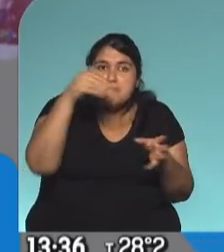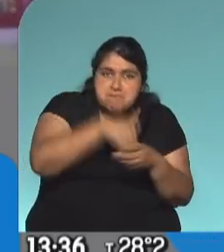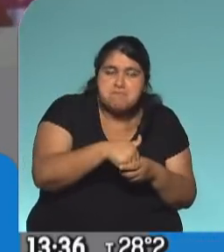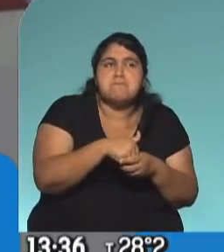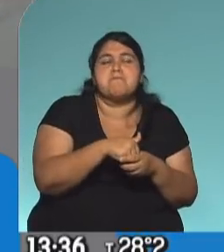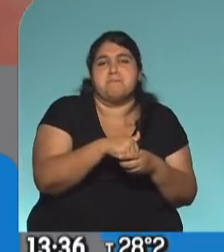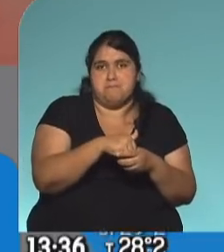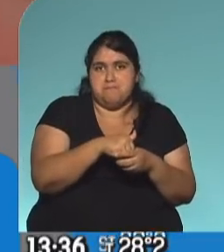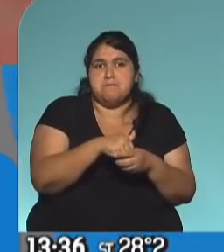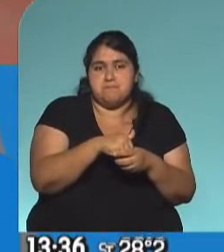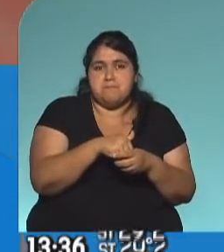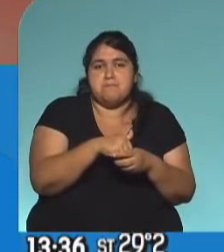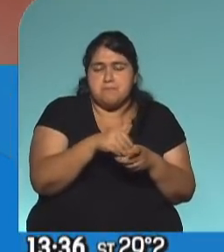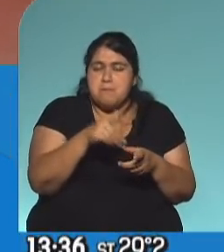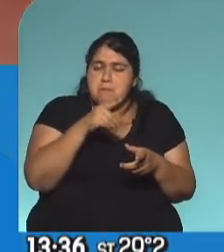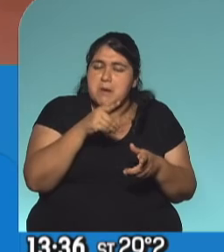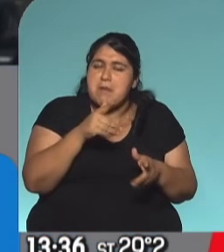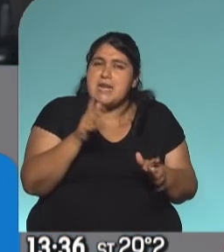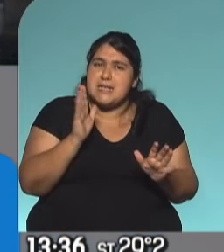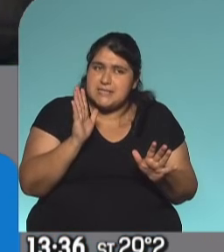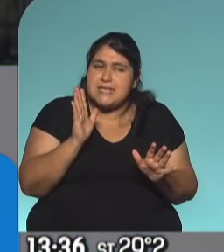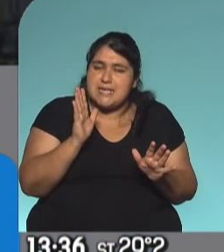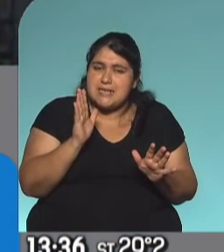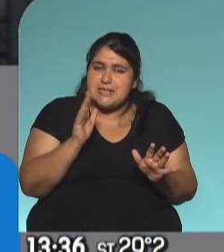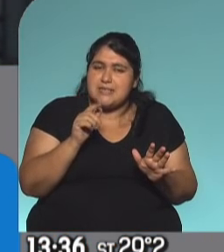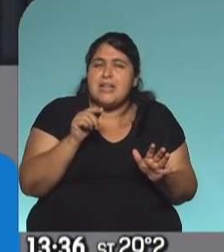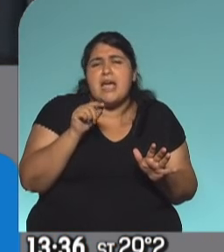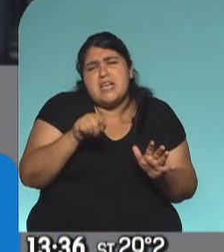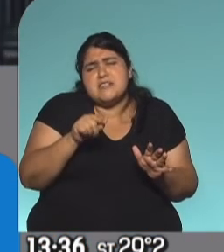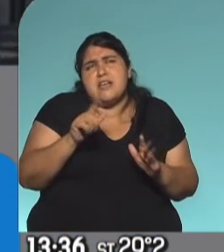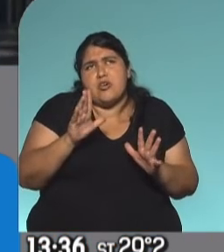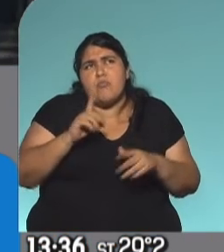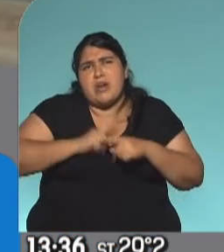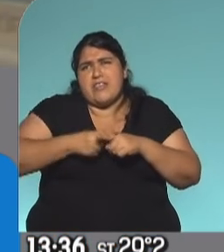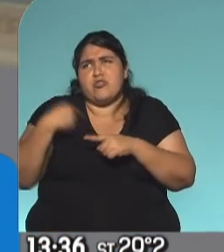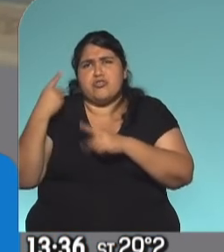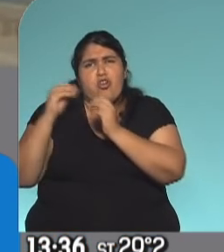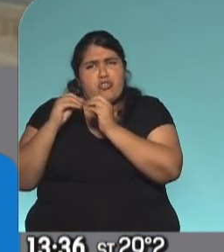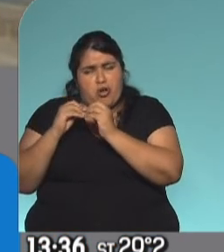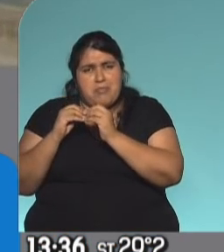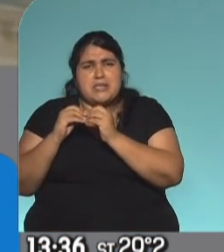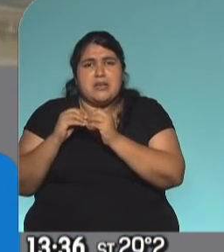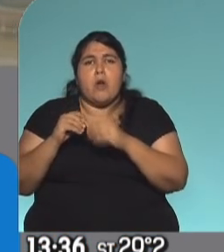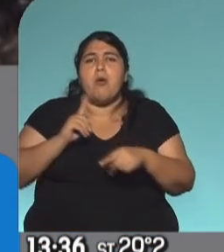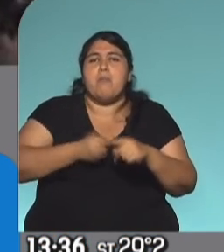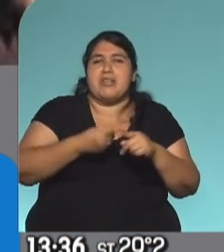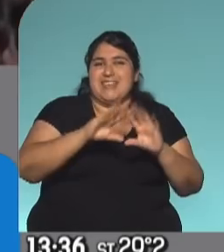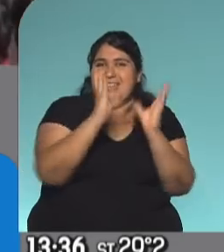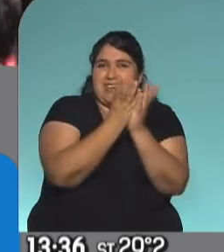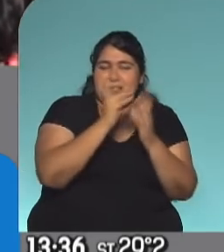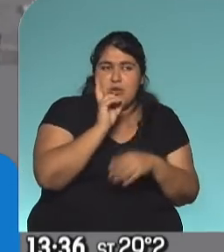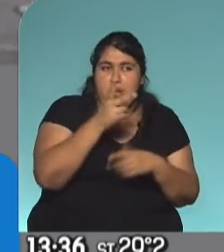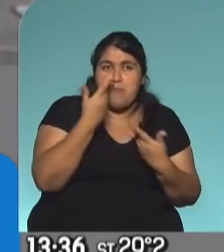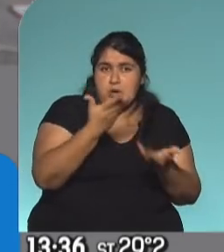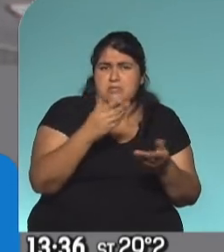va. Y me parece que en el fondo también, esto es otra discusión con muchos colegas que hacen política internacional, la